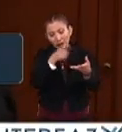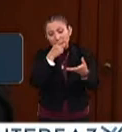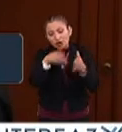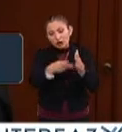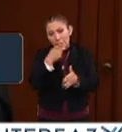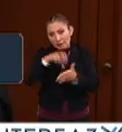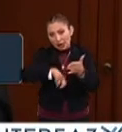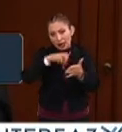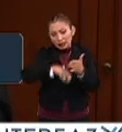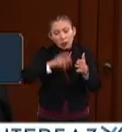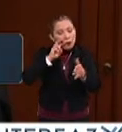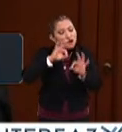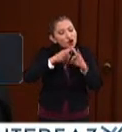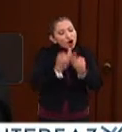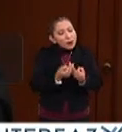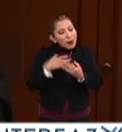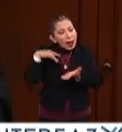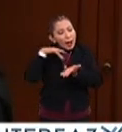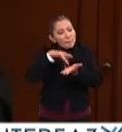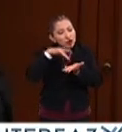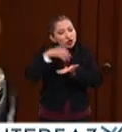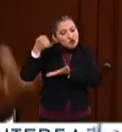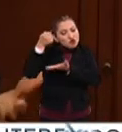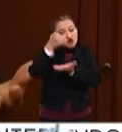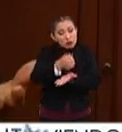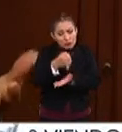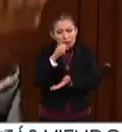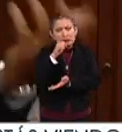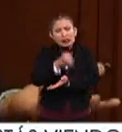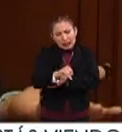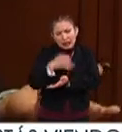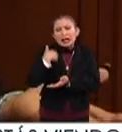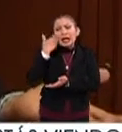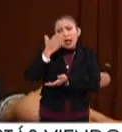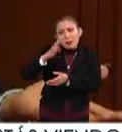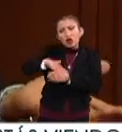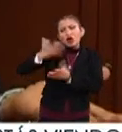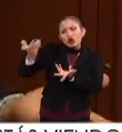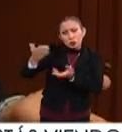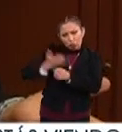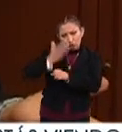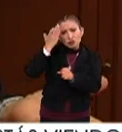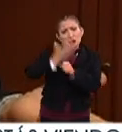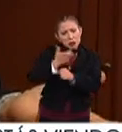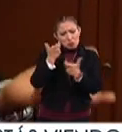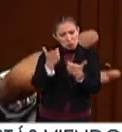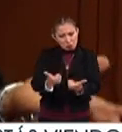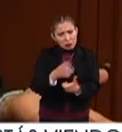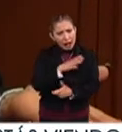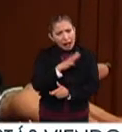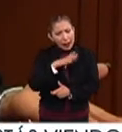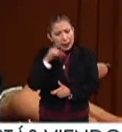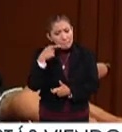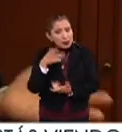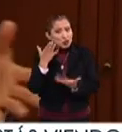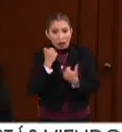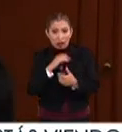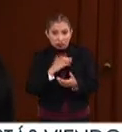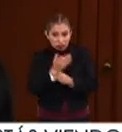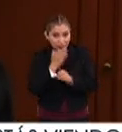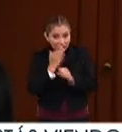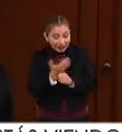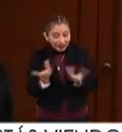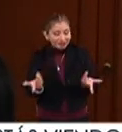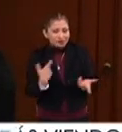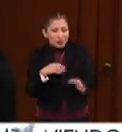rediseñar el esquema de financiamiento de manera que, si bien aspiramos a la suficiencia de recursos y no tenemos la suficiencia, al menos tener